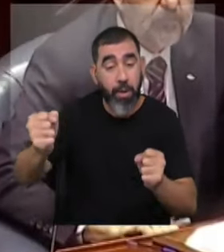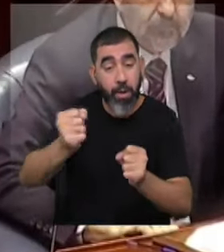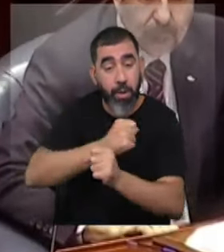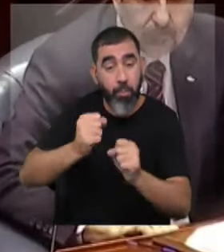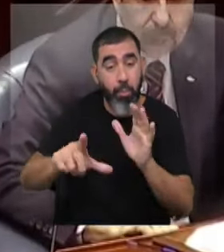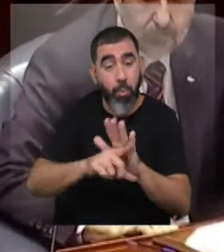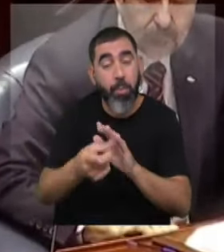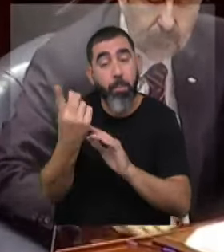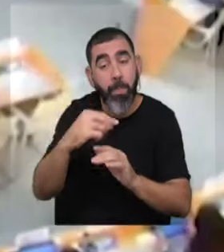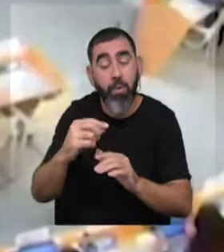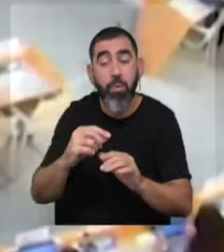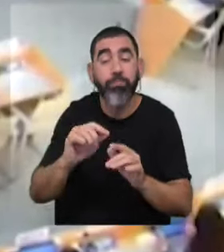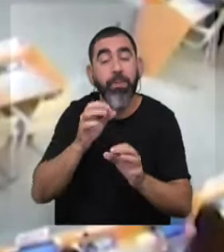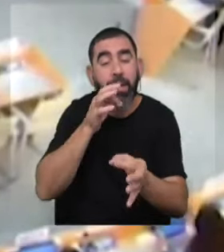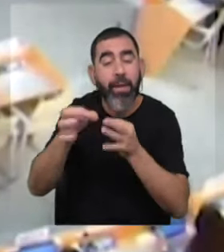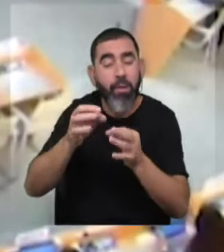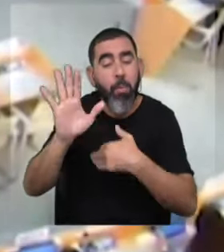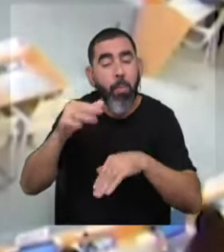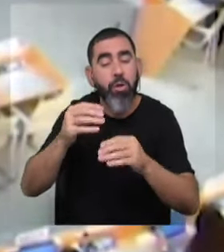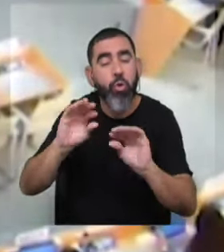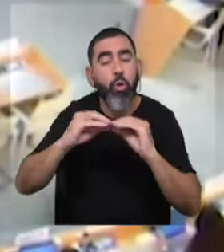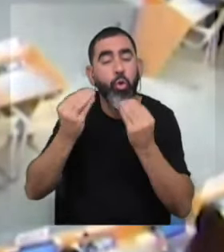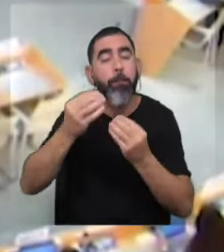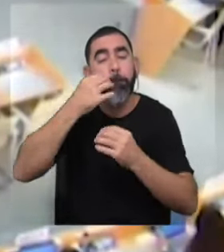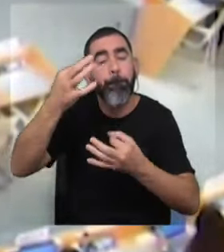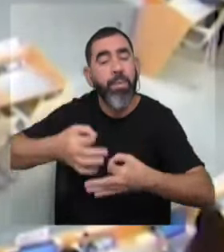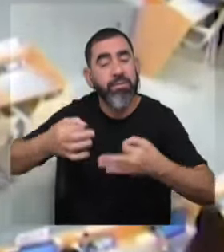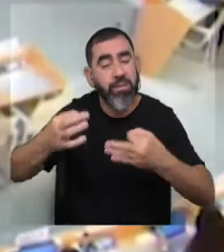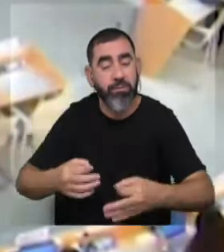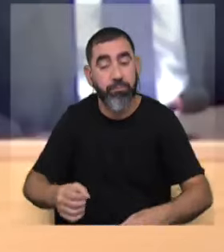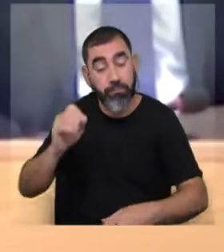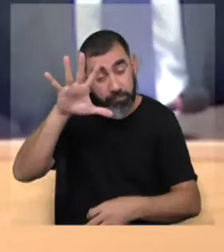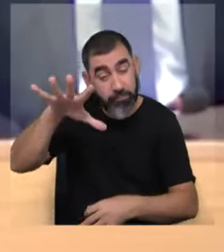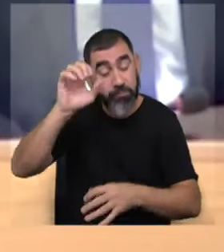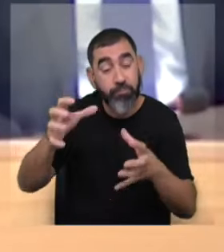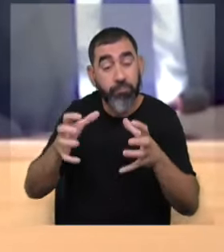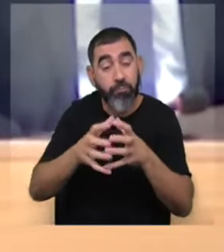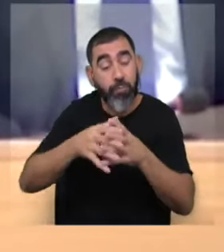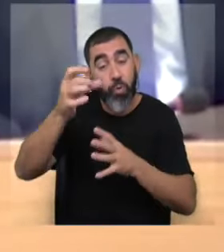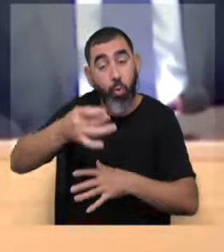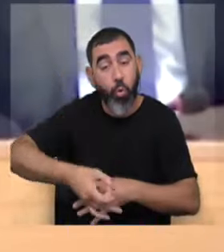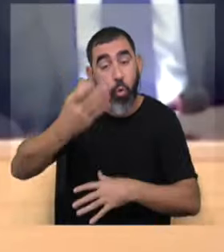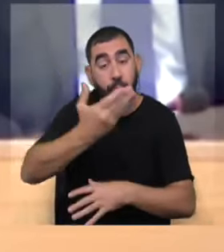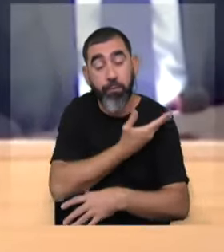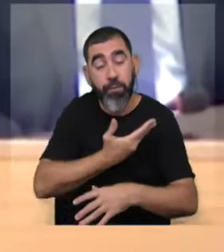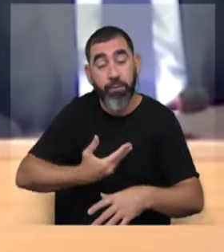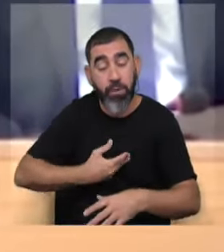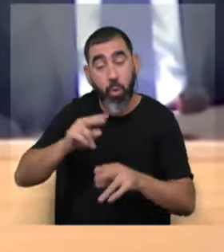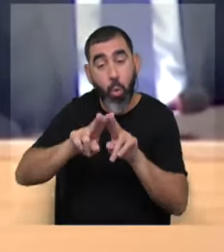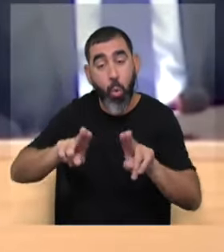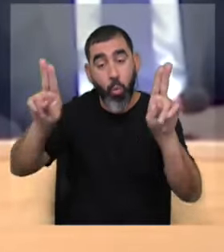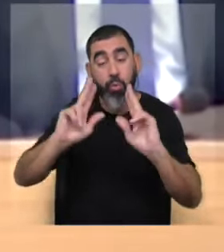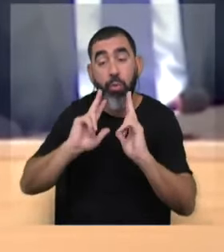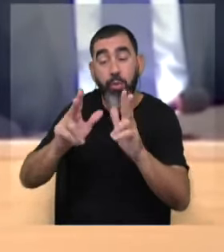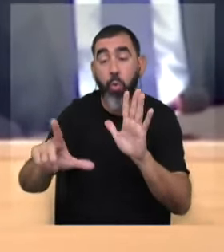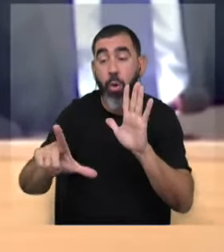ley, pero que se aplicará el criterio de mayorías especiales. Recordó que una delegación oficial del gobierno en la ONU manifestó